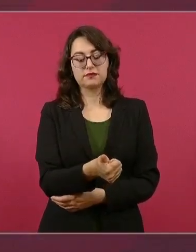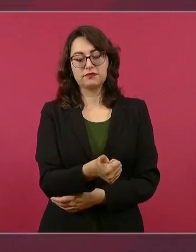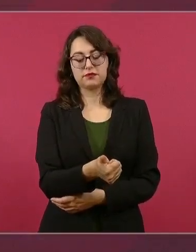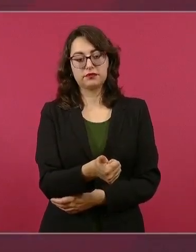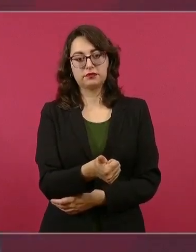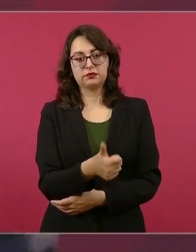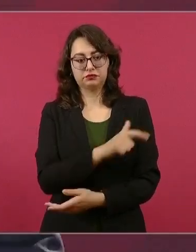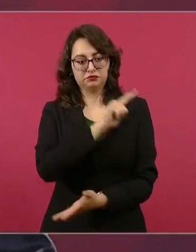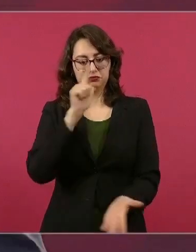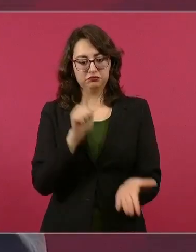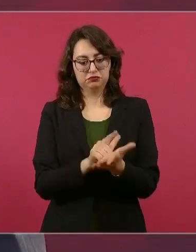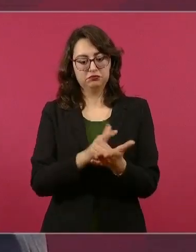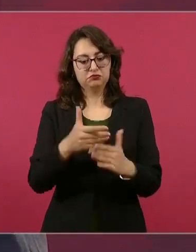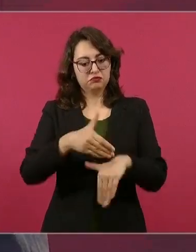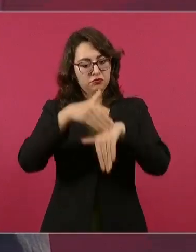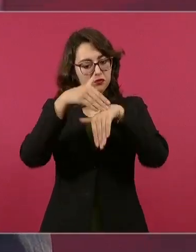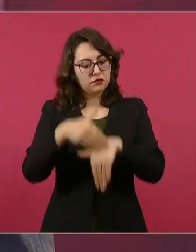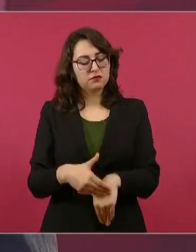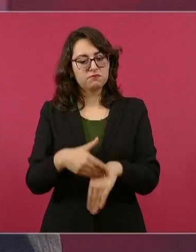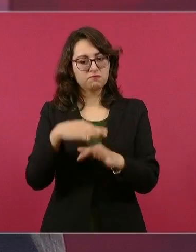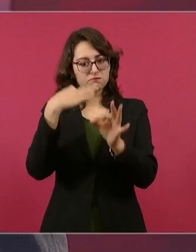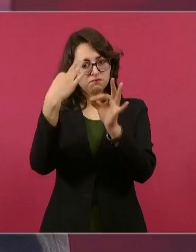de manera ilegal.